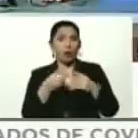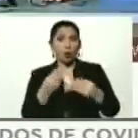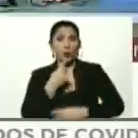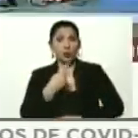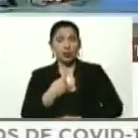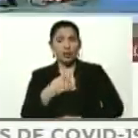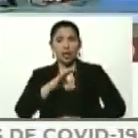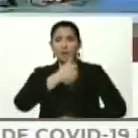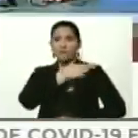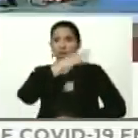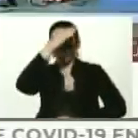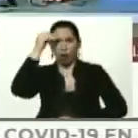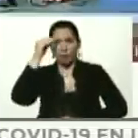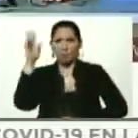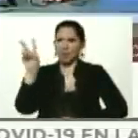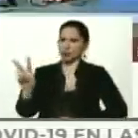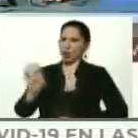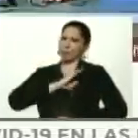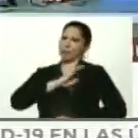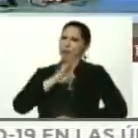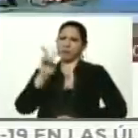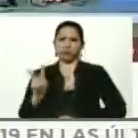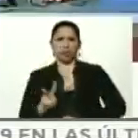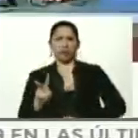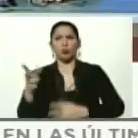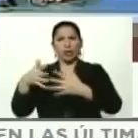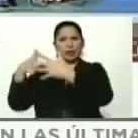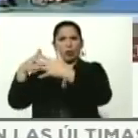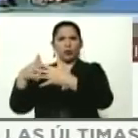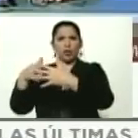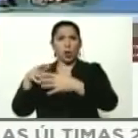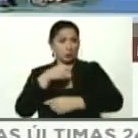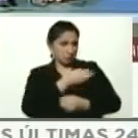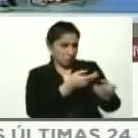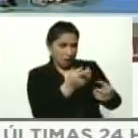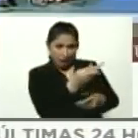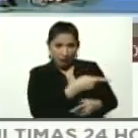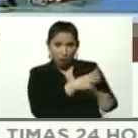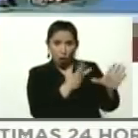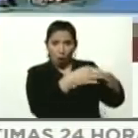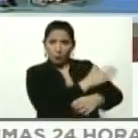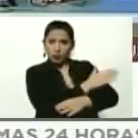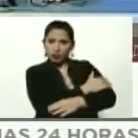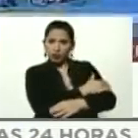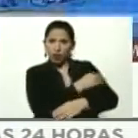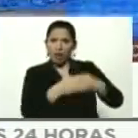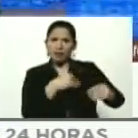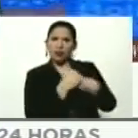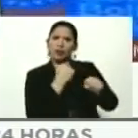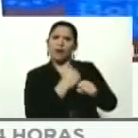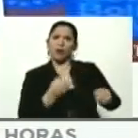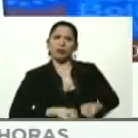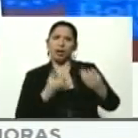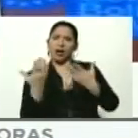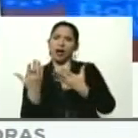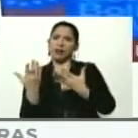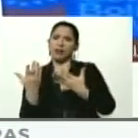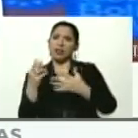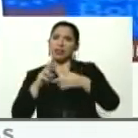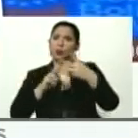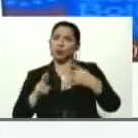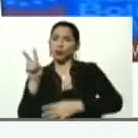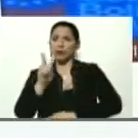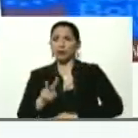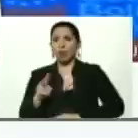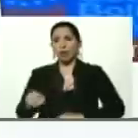Trump, que Venezuela es de Estados Unidos y ellos están haciendo el trabajo para entregarle los recursos de Venezuela a